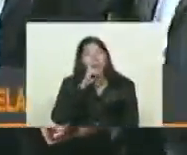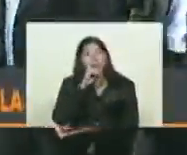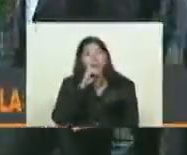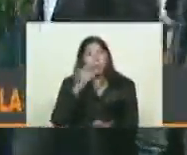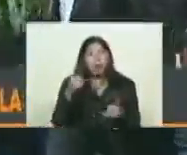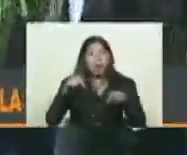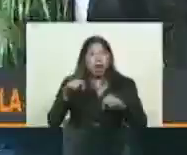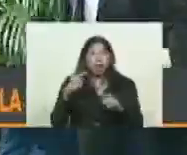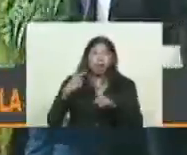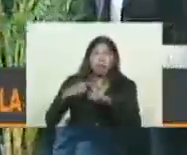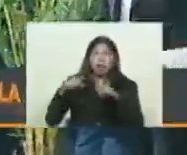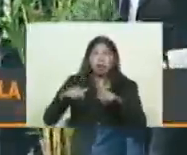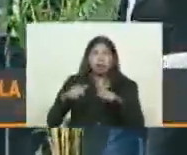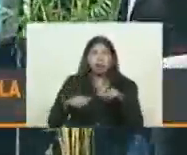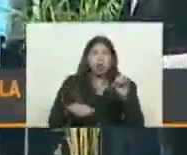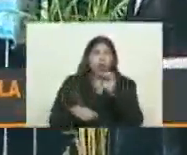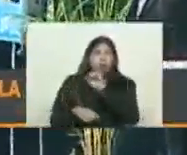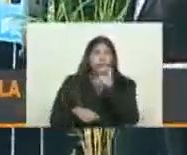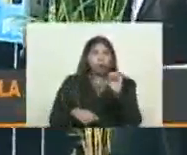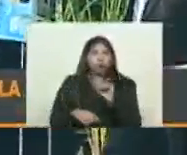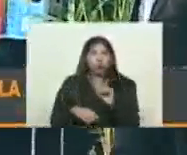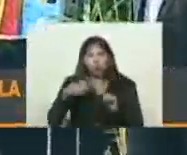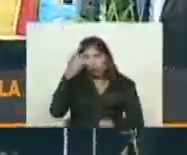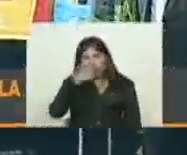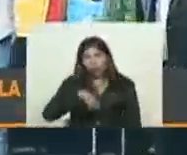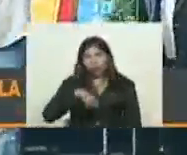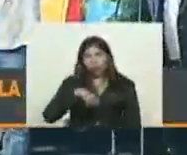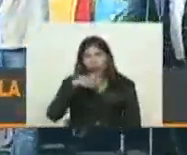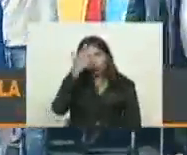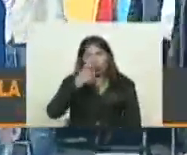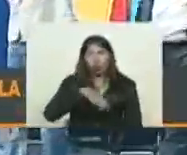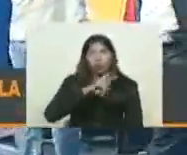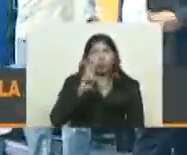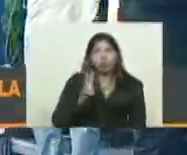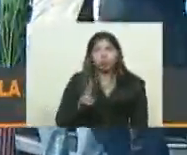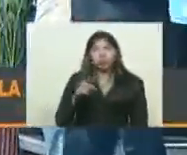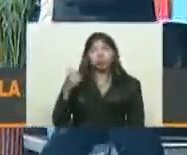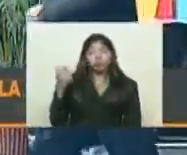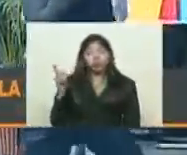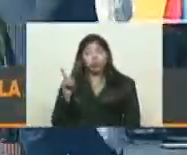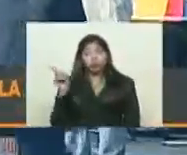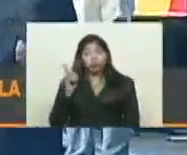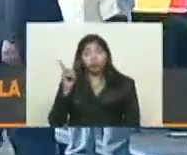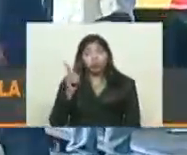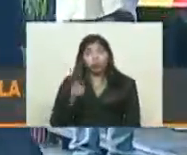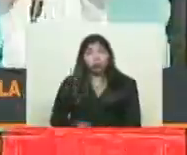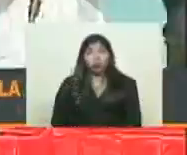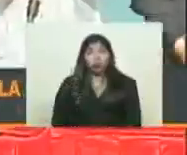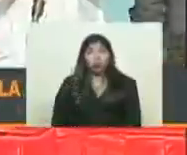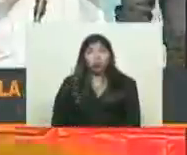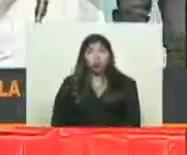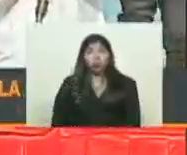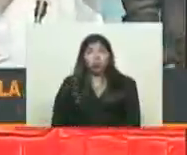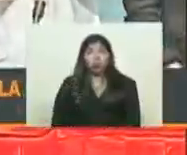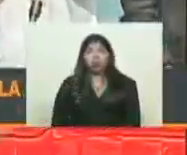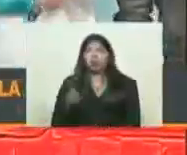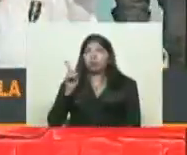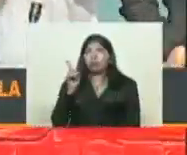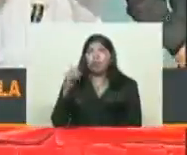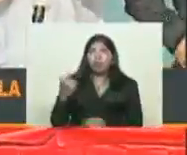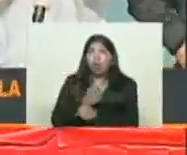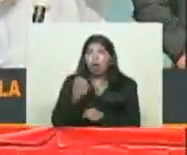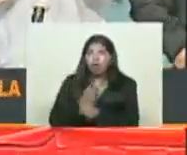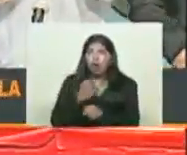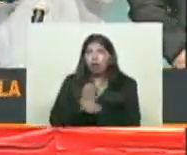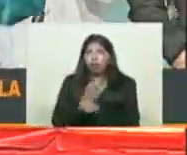Venezuela. Recordemos que el jefe de Estado viene de una intensa agenda de trabajo en el Palacio de Miraflores luego